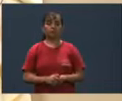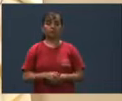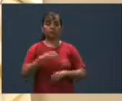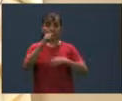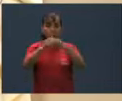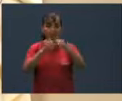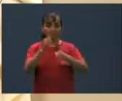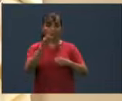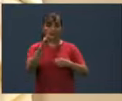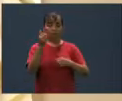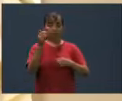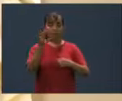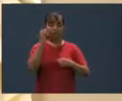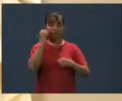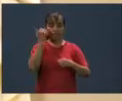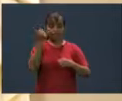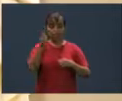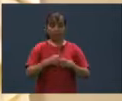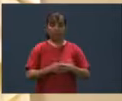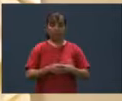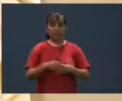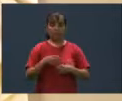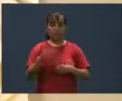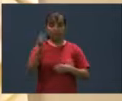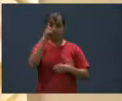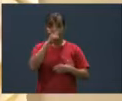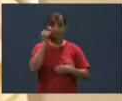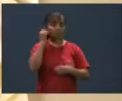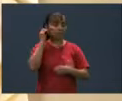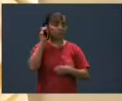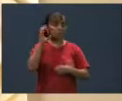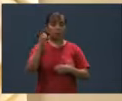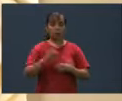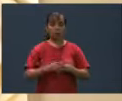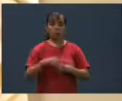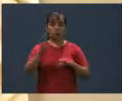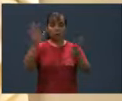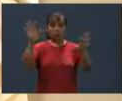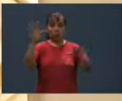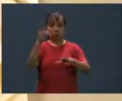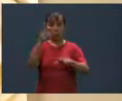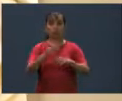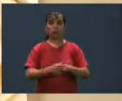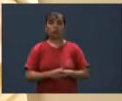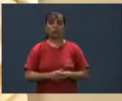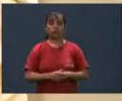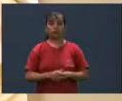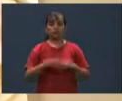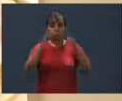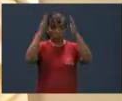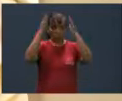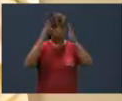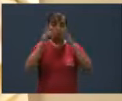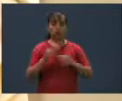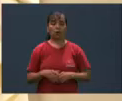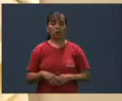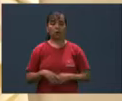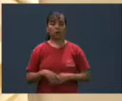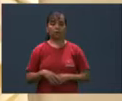Francia en la primera mitad del siglo XII, monje contemplativo y de actividad